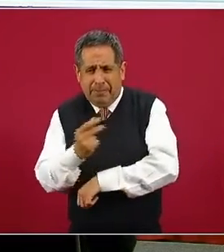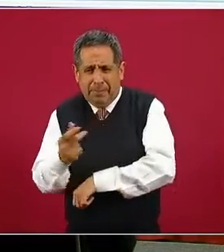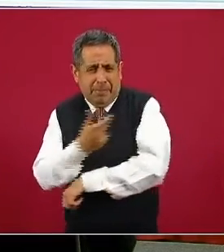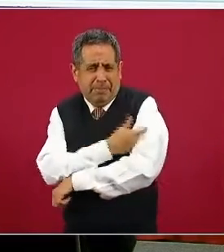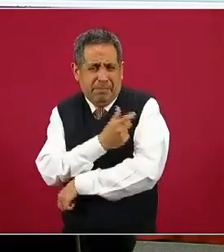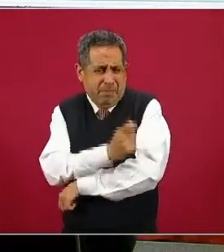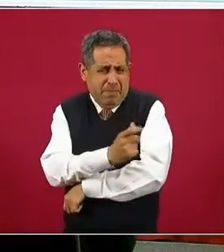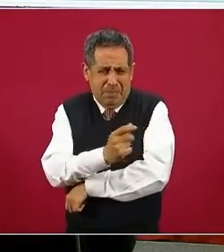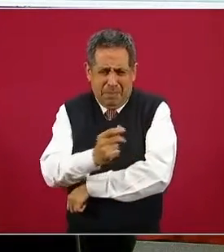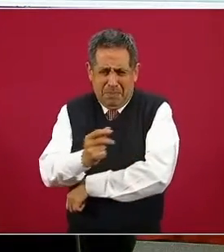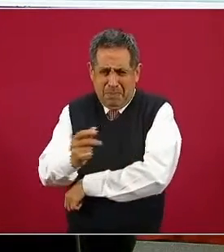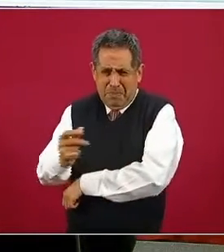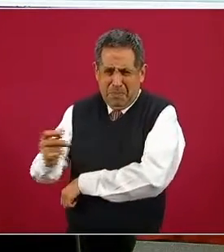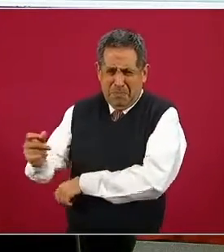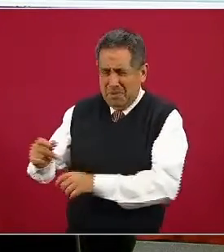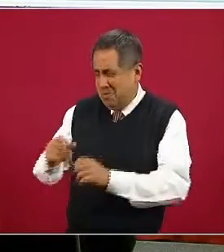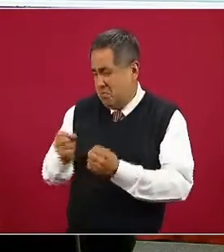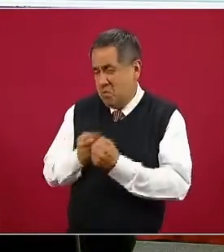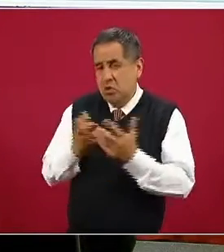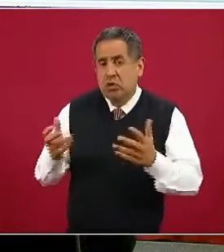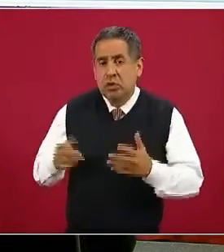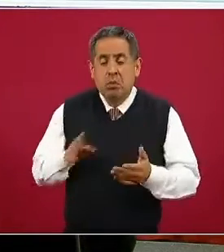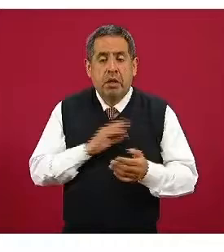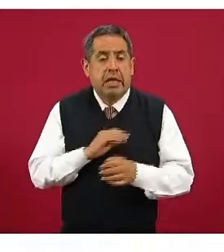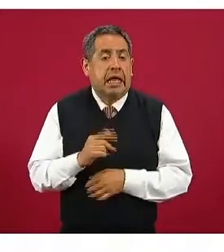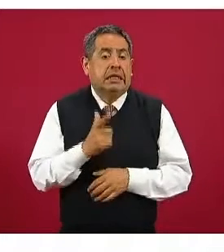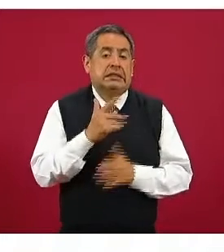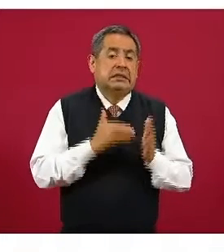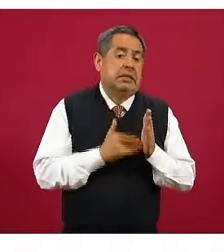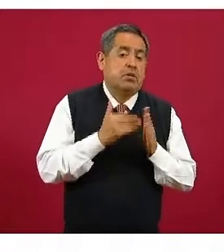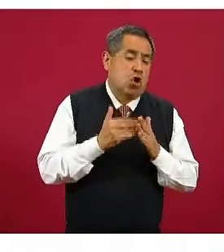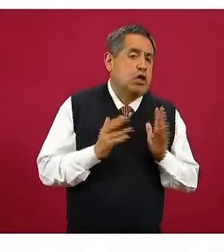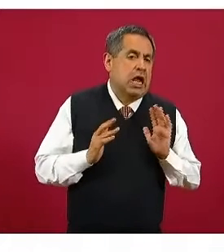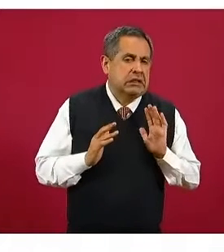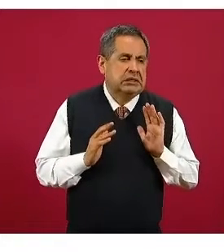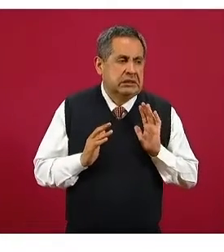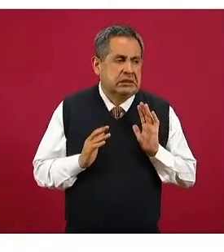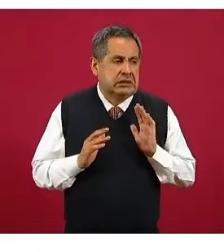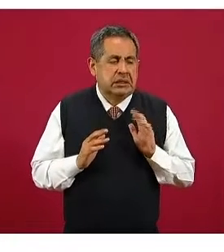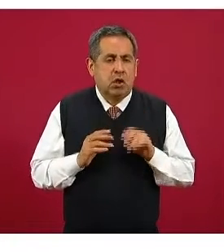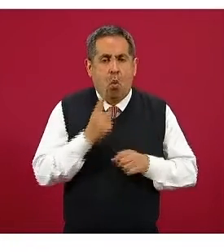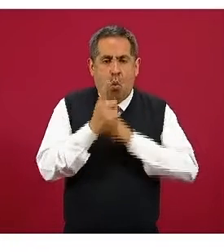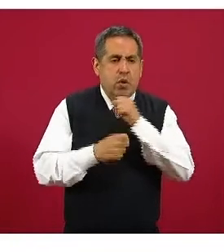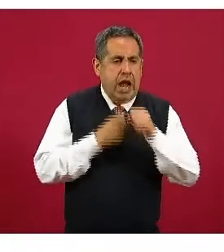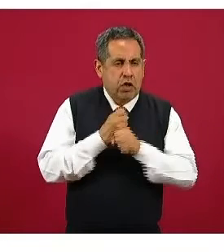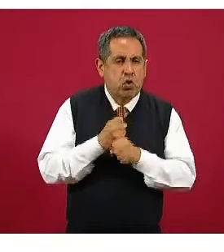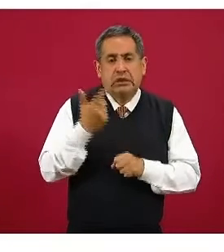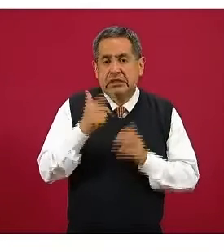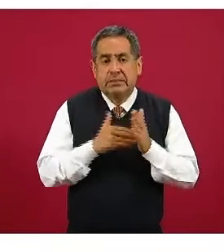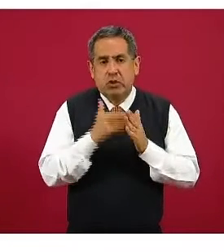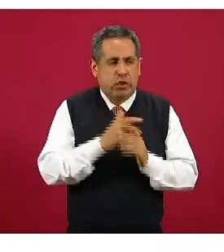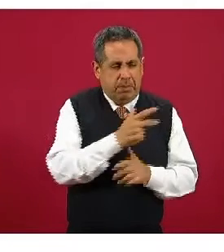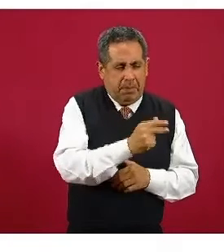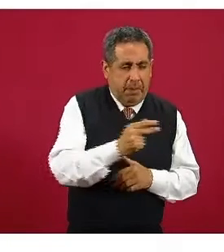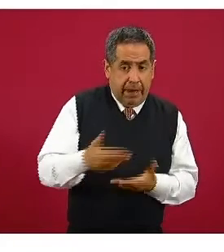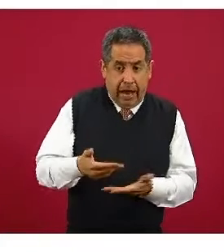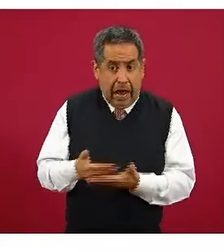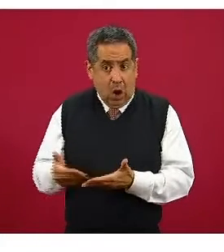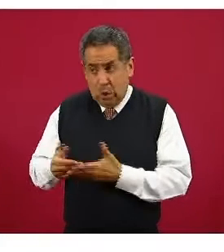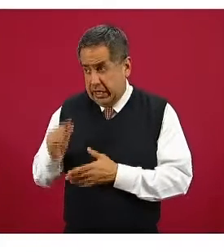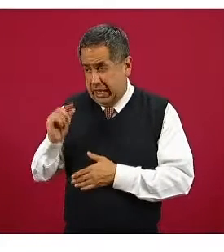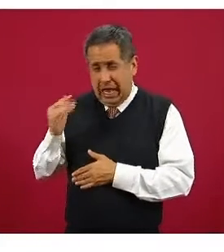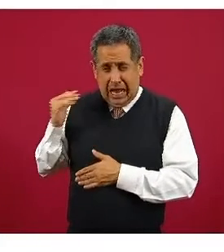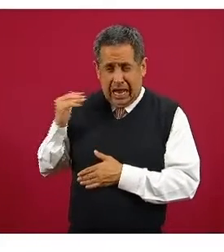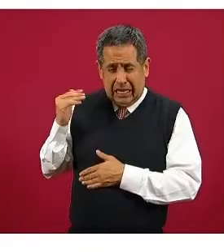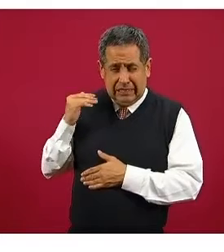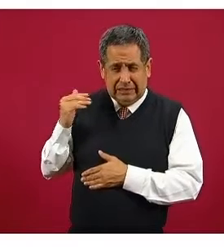que empezamos más o menos alrededor con casi 7 millones de vacunas por año, y hemos llegado ya en los